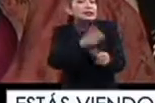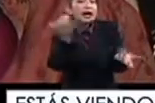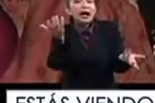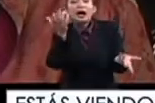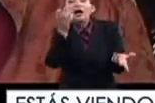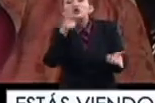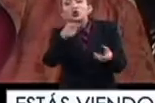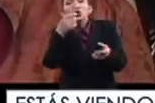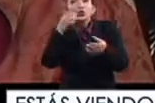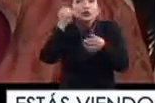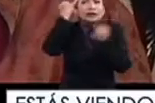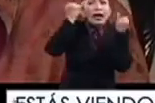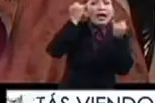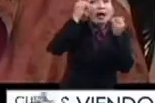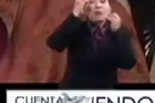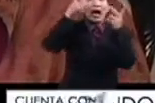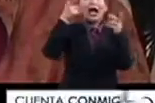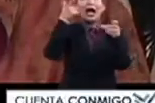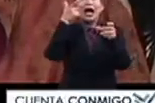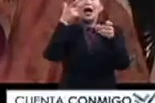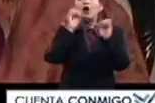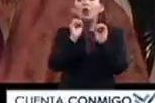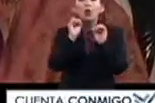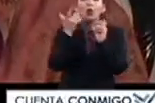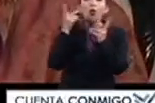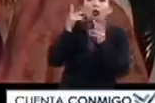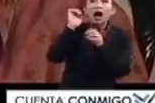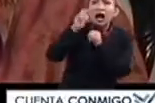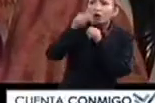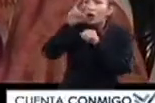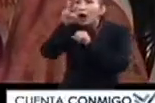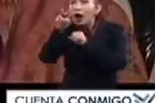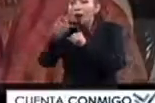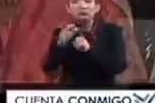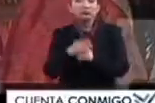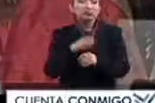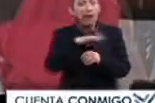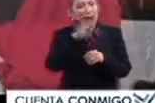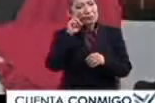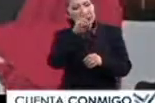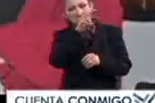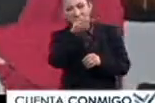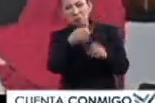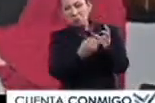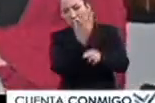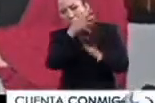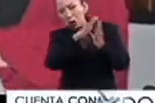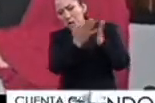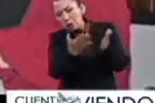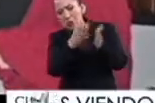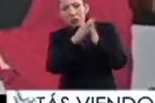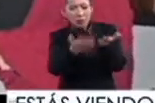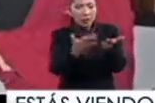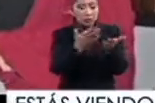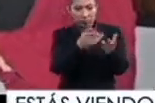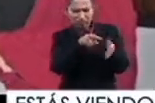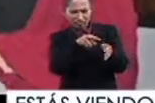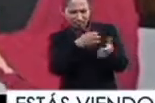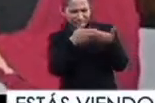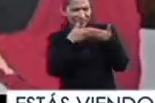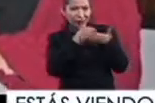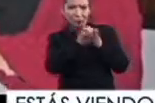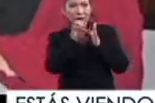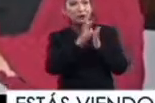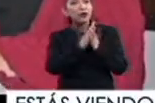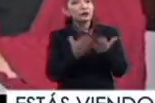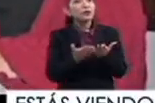llama la atención algo? Mira, siempre aparecen nuevos libros, si no te das cuenta, y te brincan como las liebres, ¿no? Por ejemplo, el